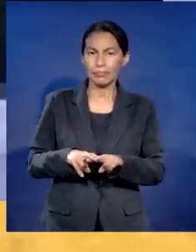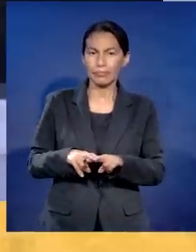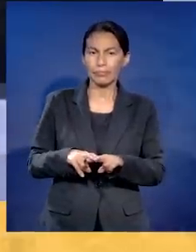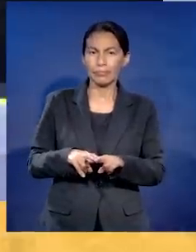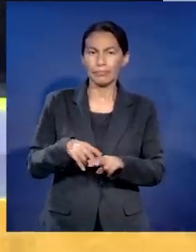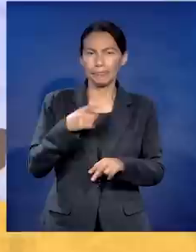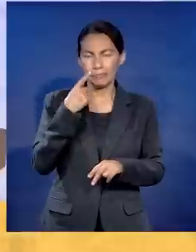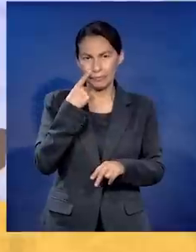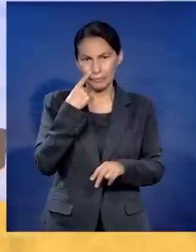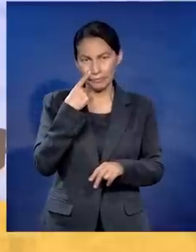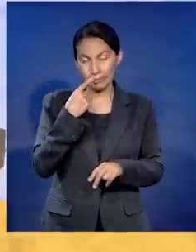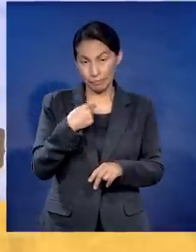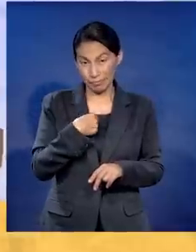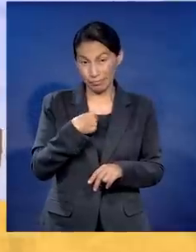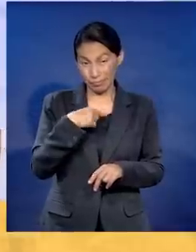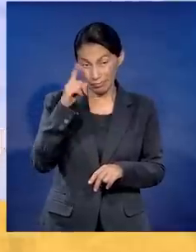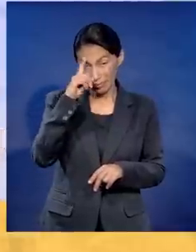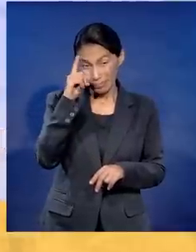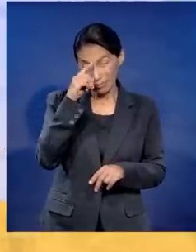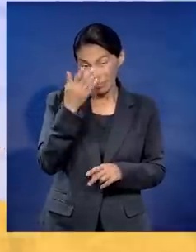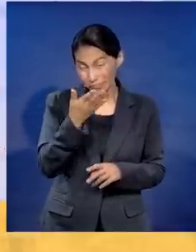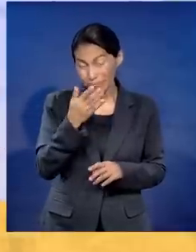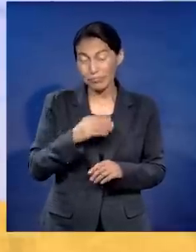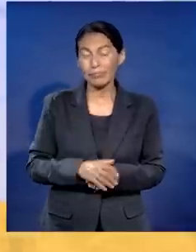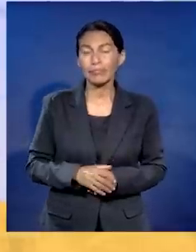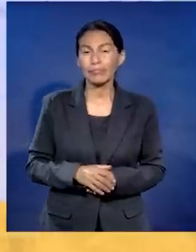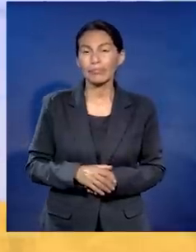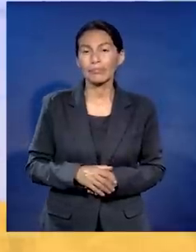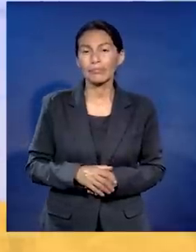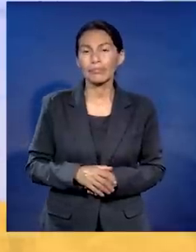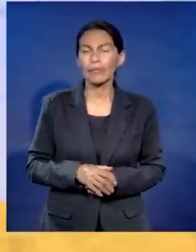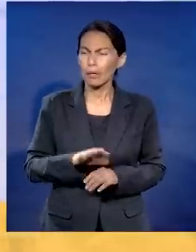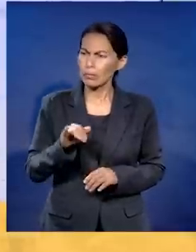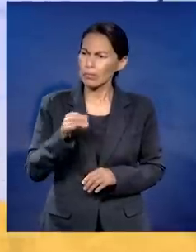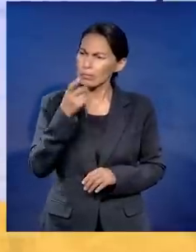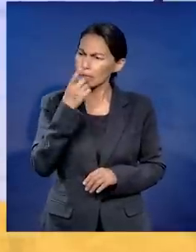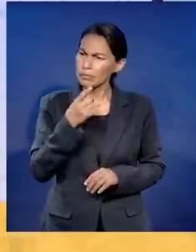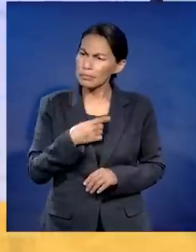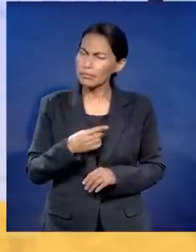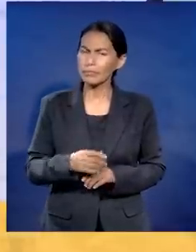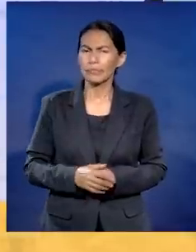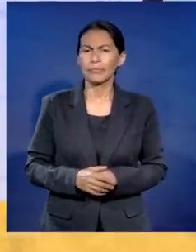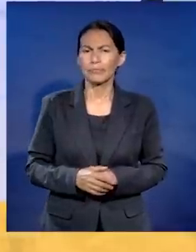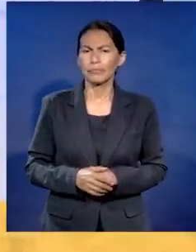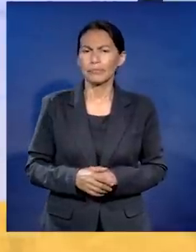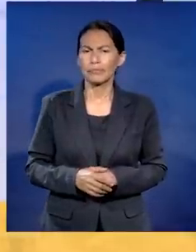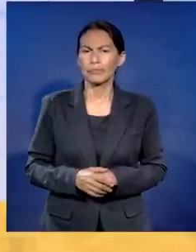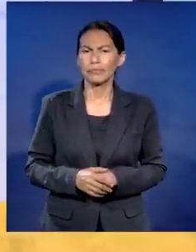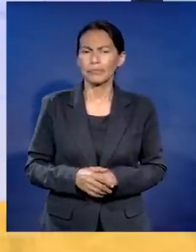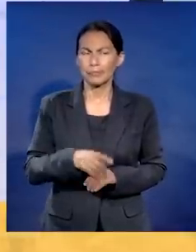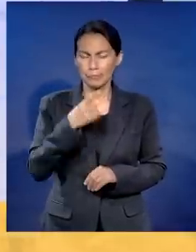Bueno, pues ya que se sentó. Mire, quisiera pedirle un consejo, me dice. Dígame.